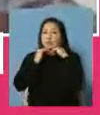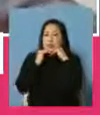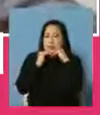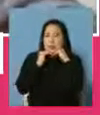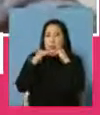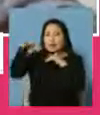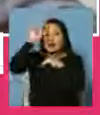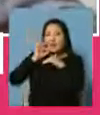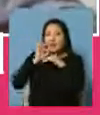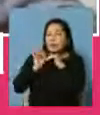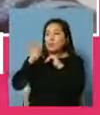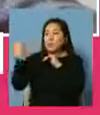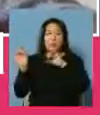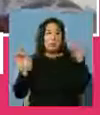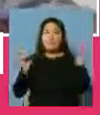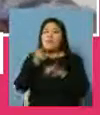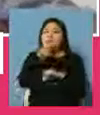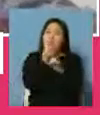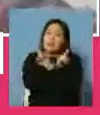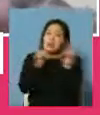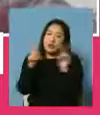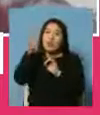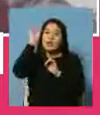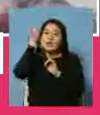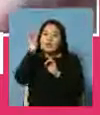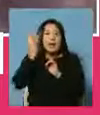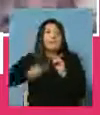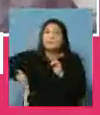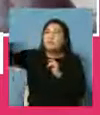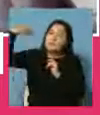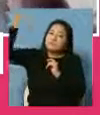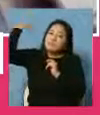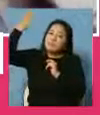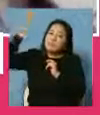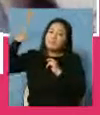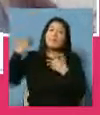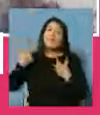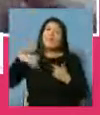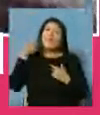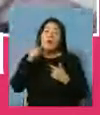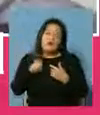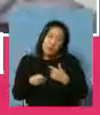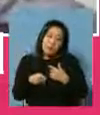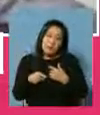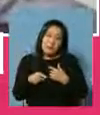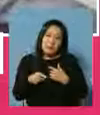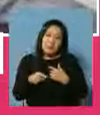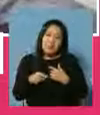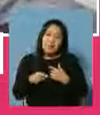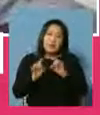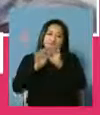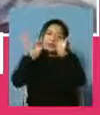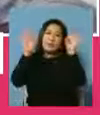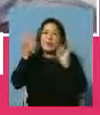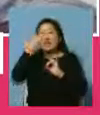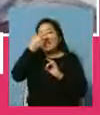no se contagia con tanta facilidad, y esto se sabe hace más de 100 años de la época de la pandemia de la